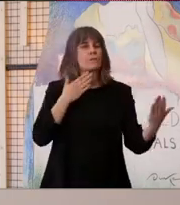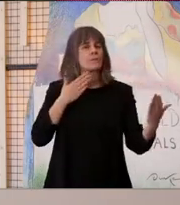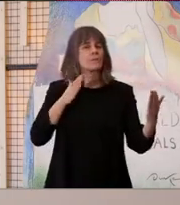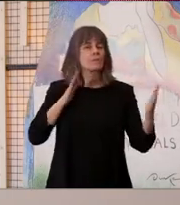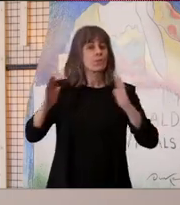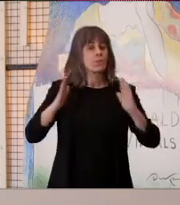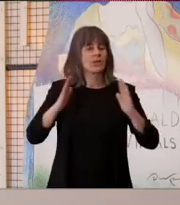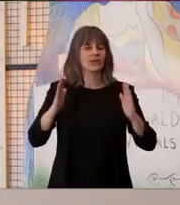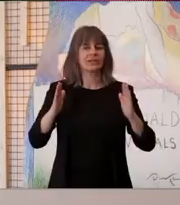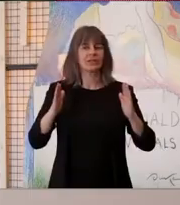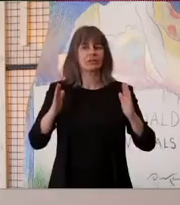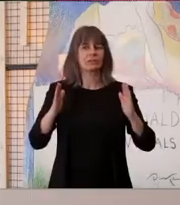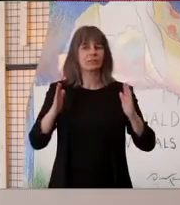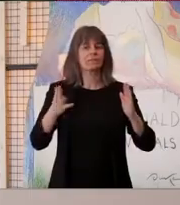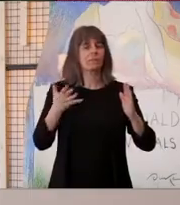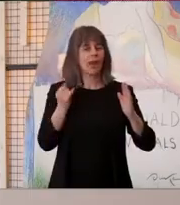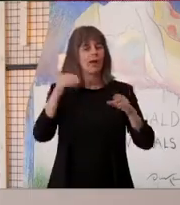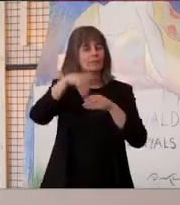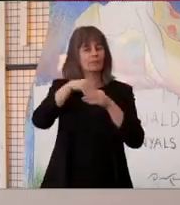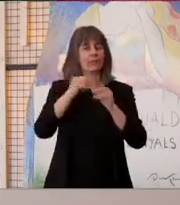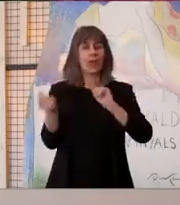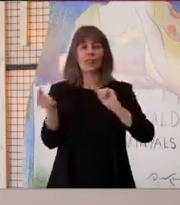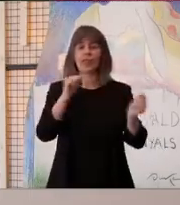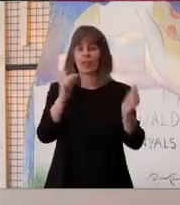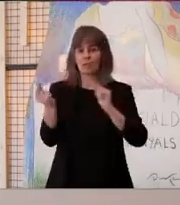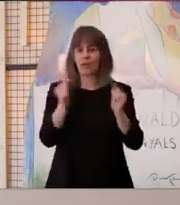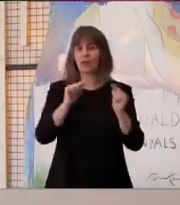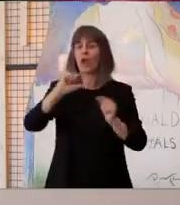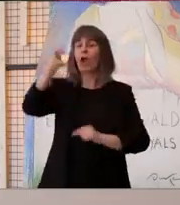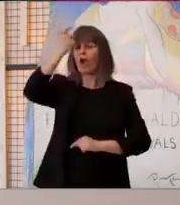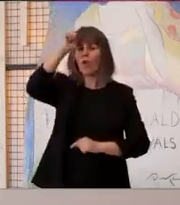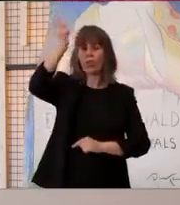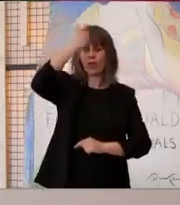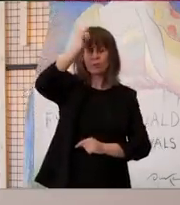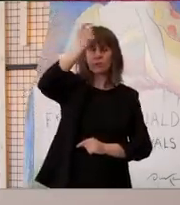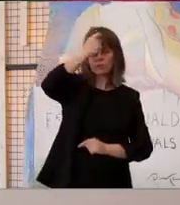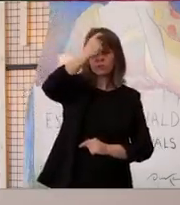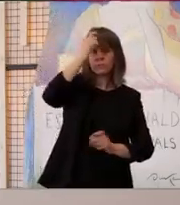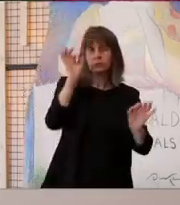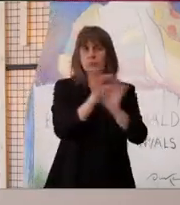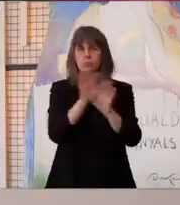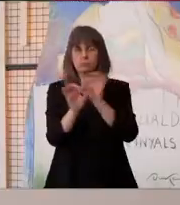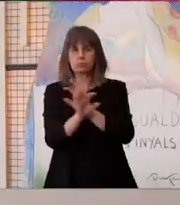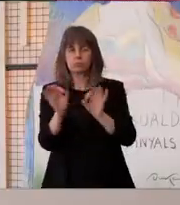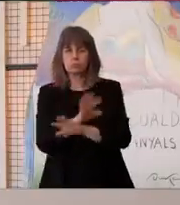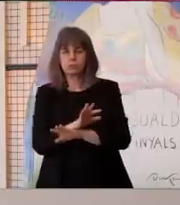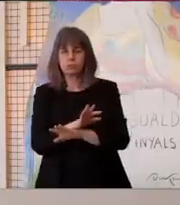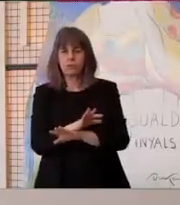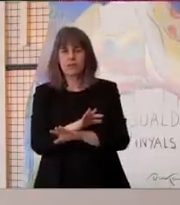hay un debate que es conceptual donde pues